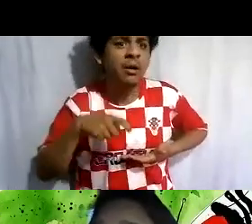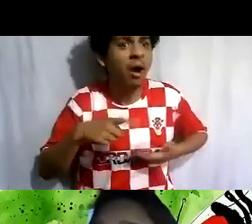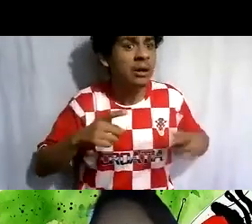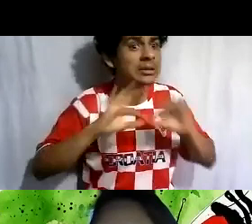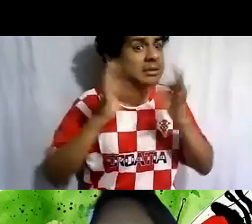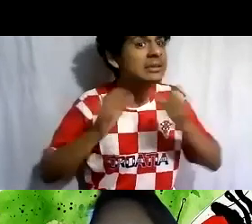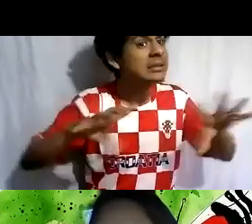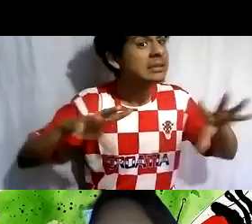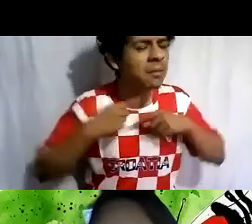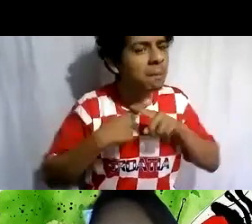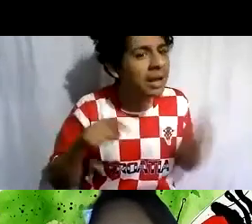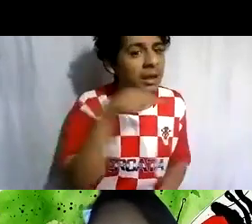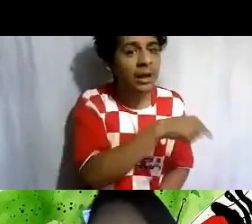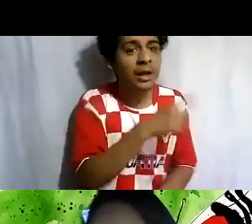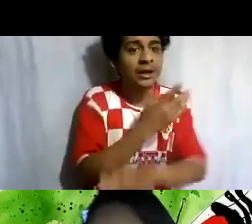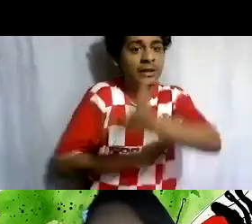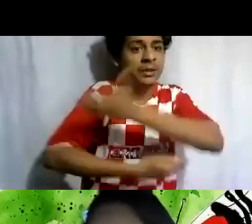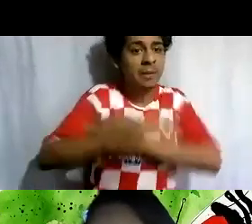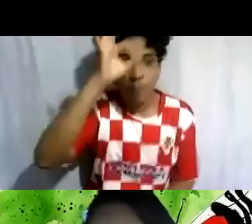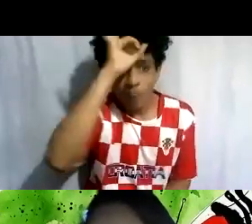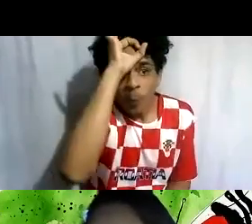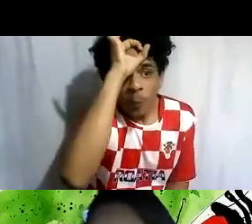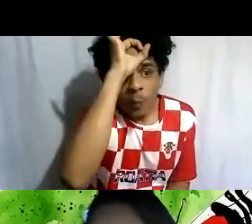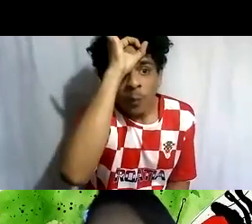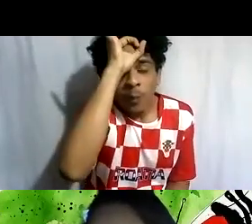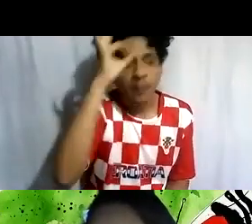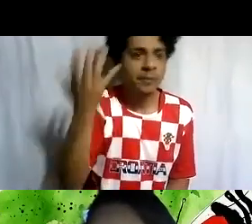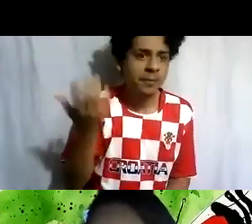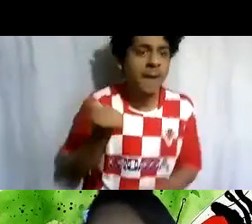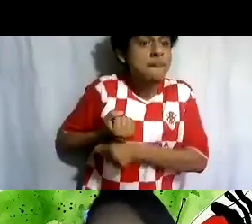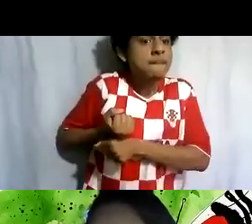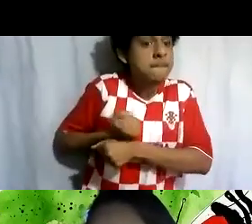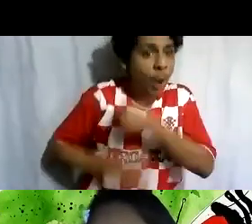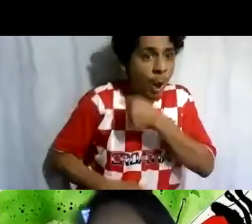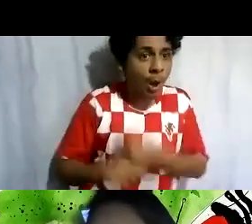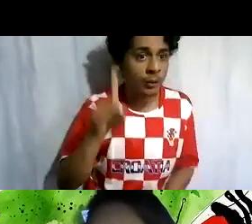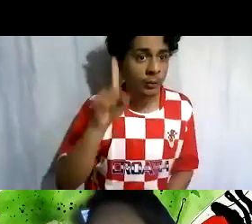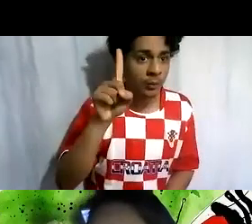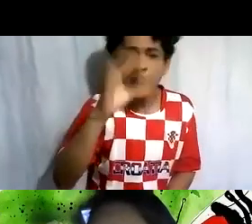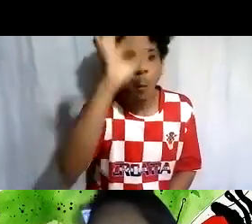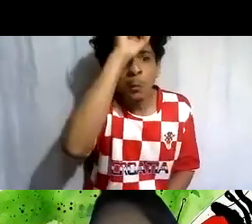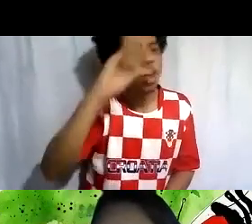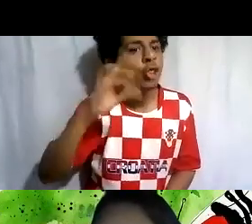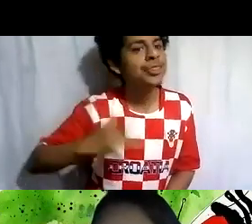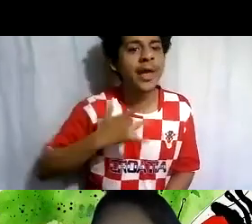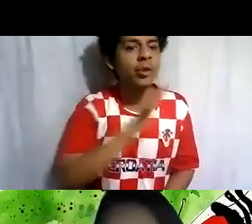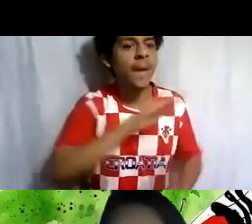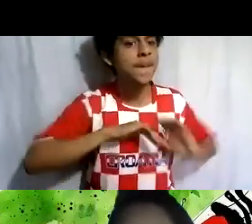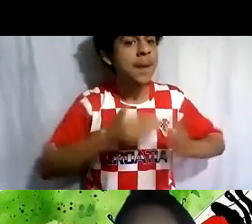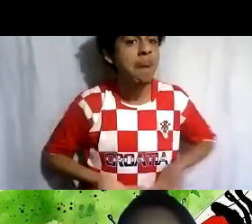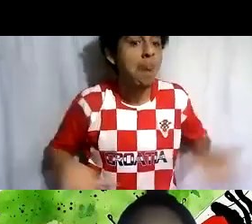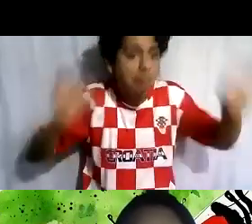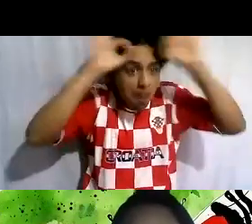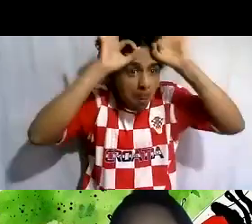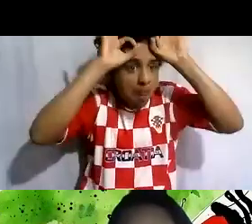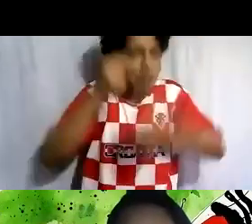embarazo. No obstante, tuvo un embarazo no deseado y, bueno, se supo que era de una